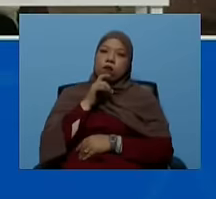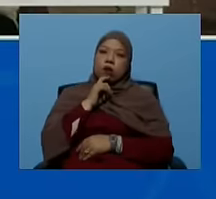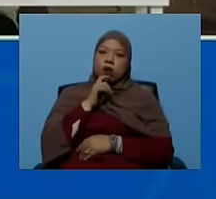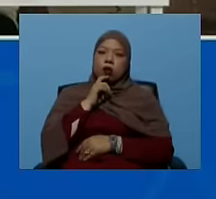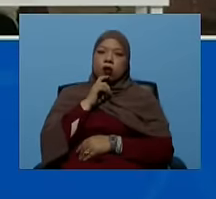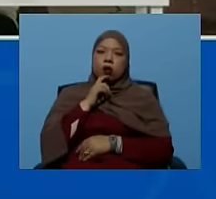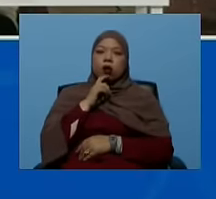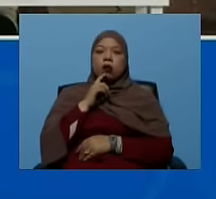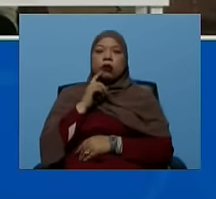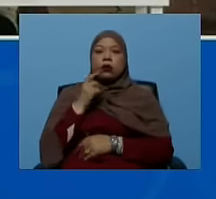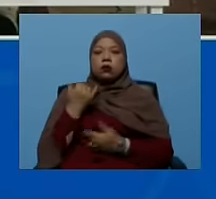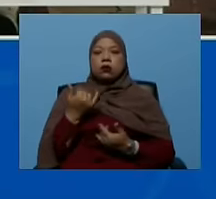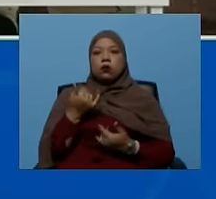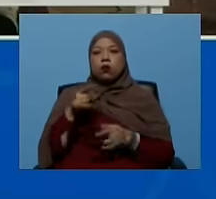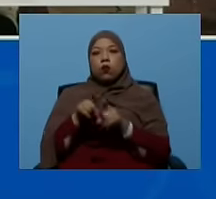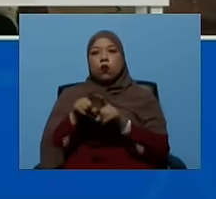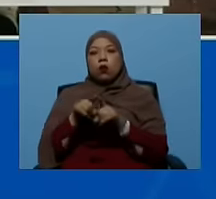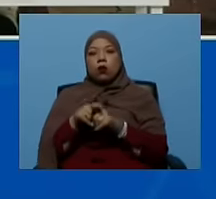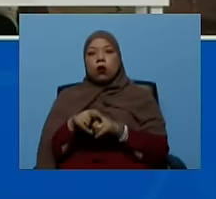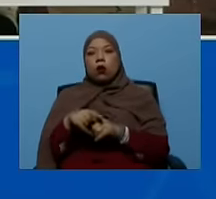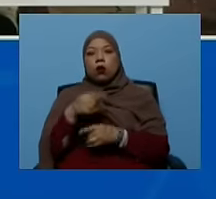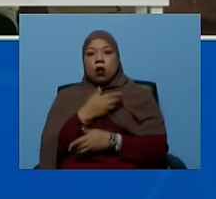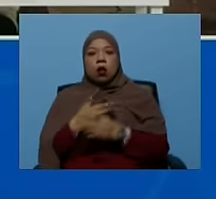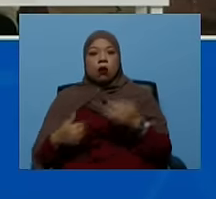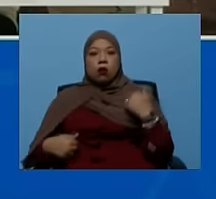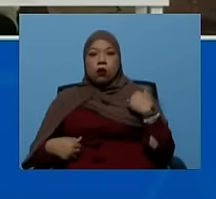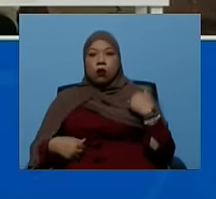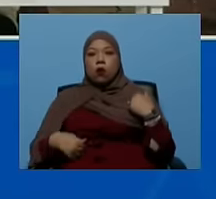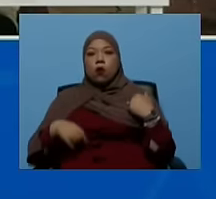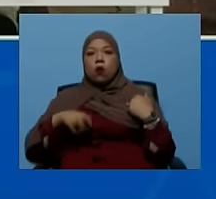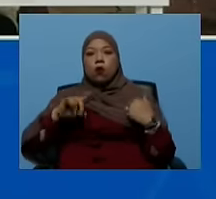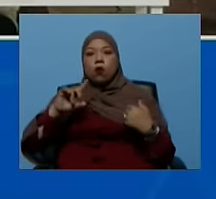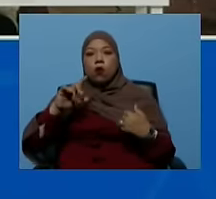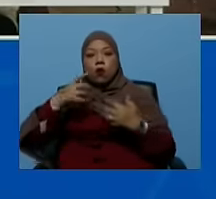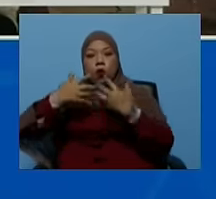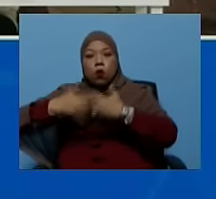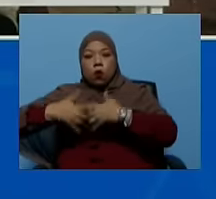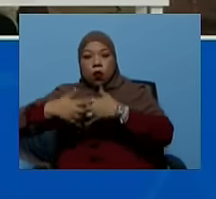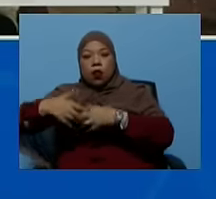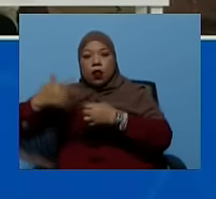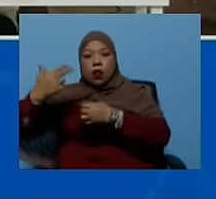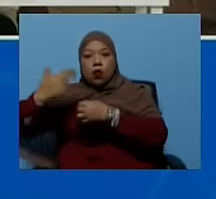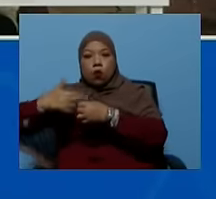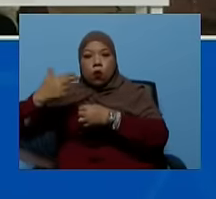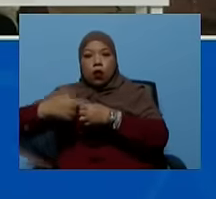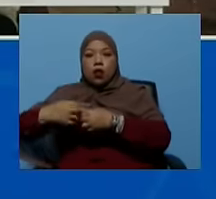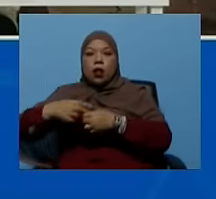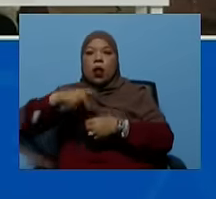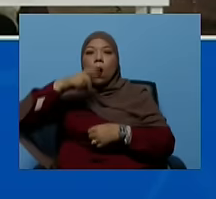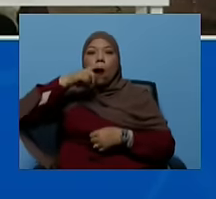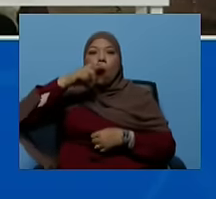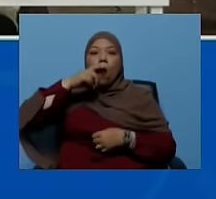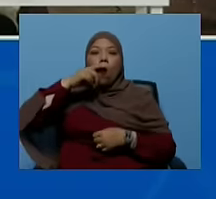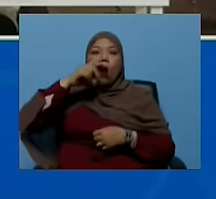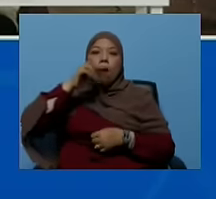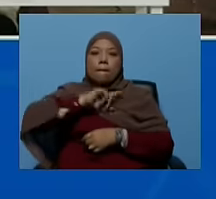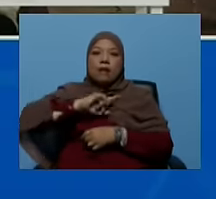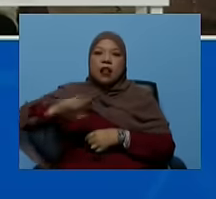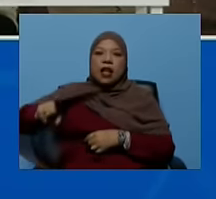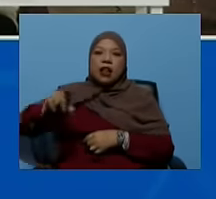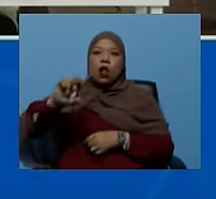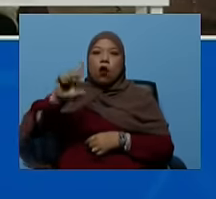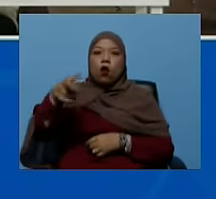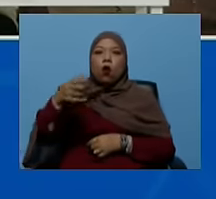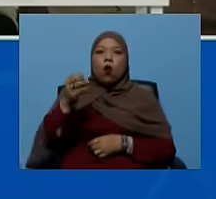entre el modelo que dejó Gómez de entreguismo del petróleo y el modelo que desde el general isaí Medina angarita quería